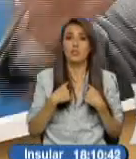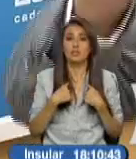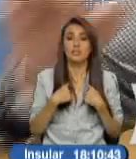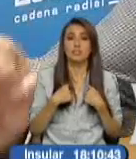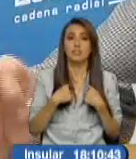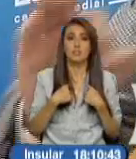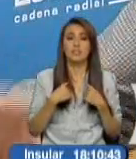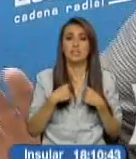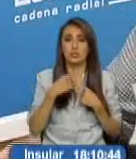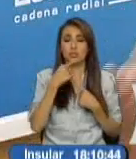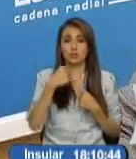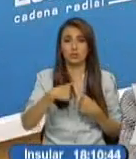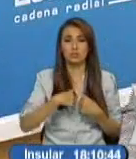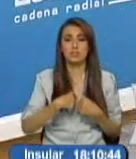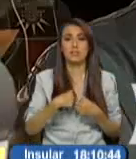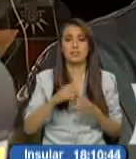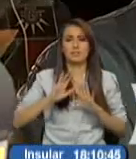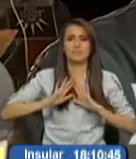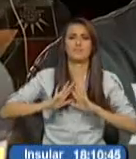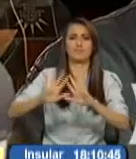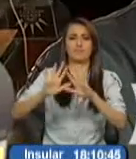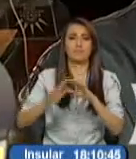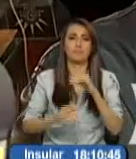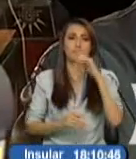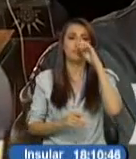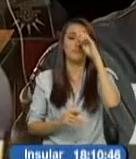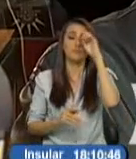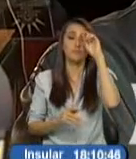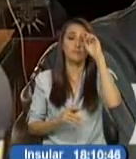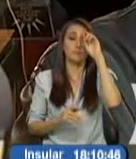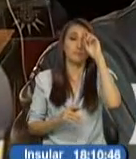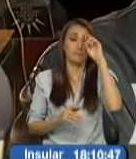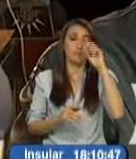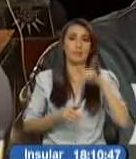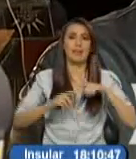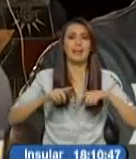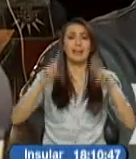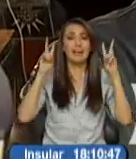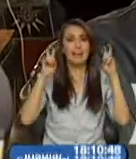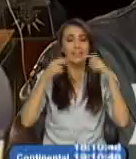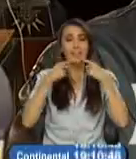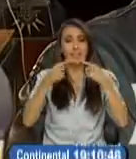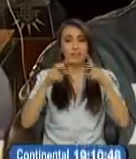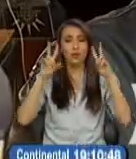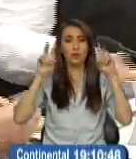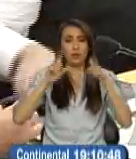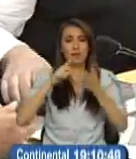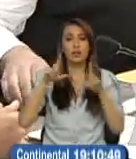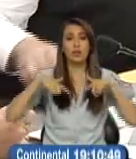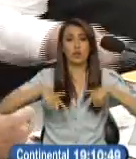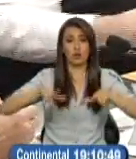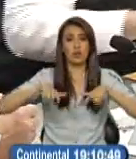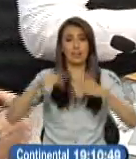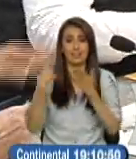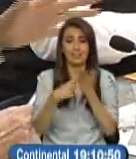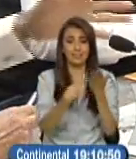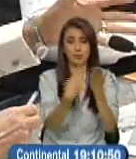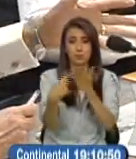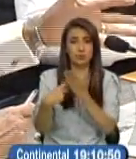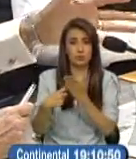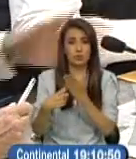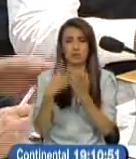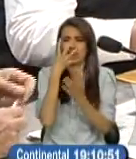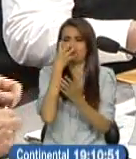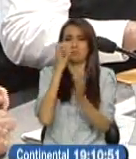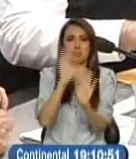casi prácticamente lo saqué a empujones. Negó que por este tema existan discrepancias con el presidente Moreno o que exista malestar al